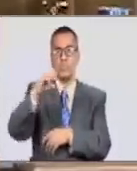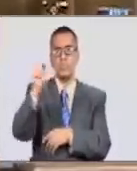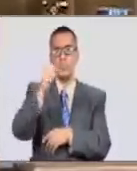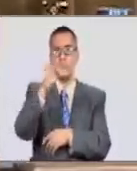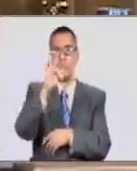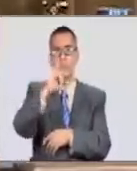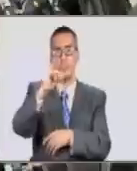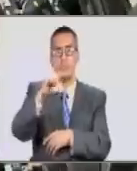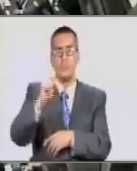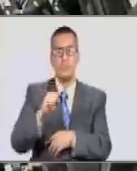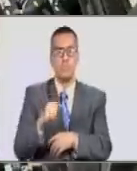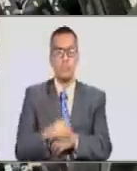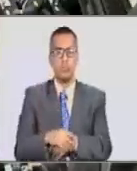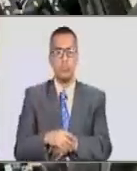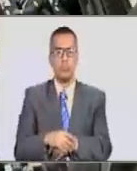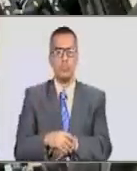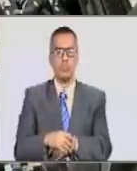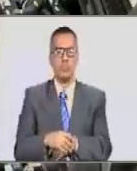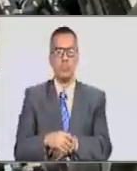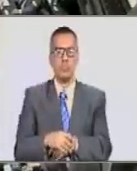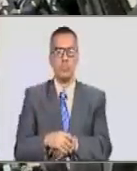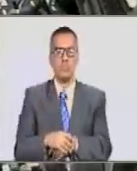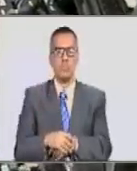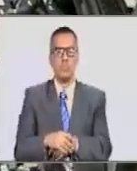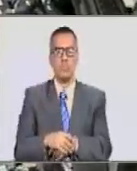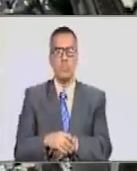Faría Tortosa.